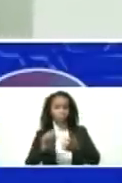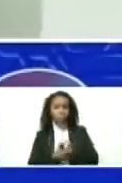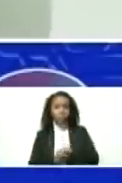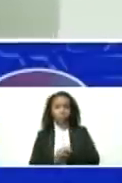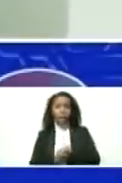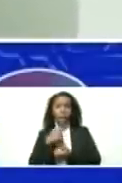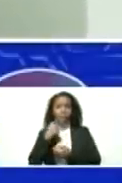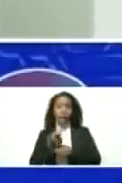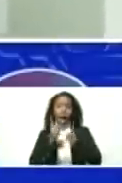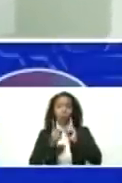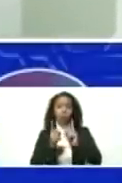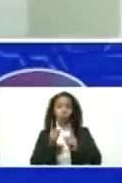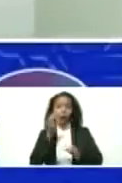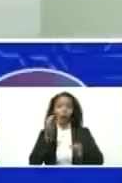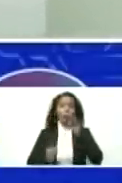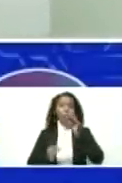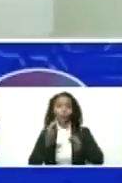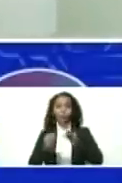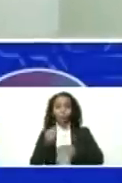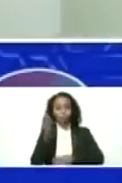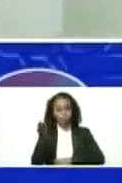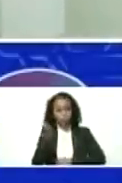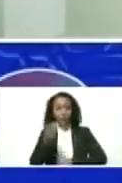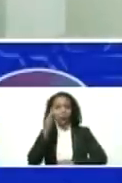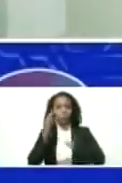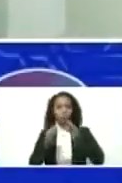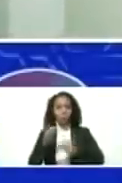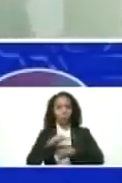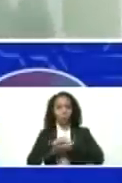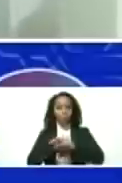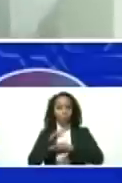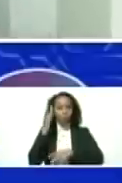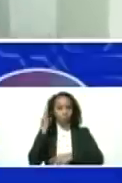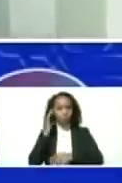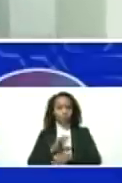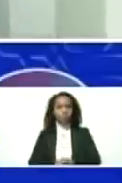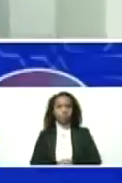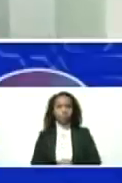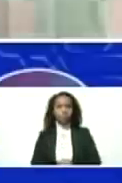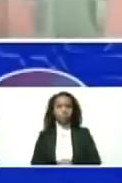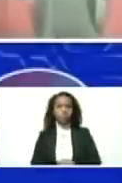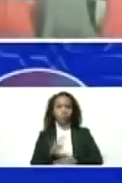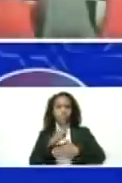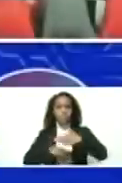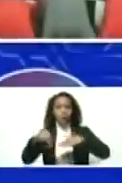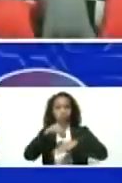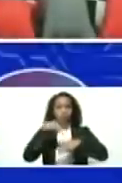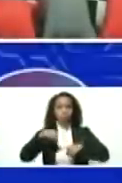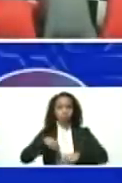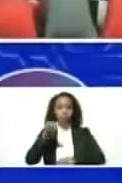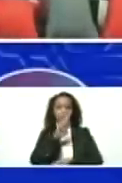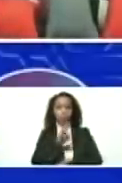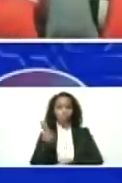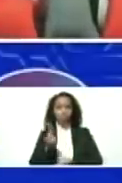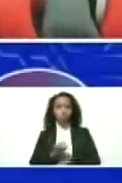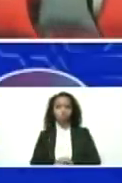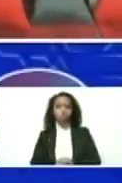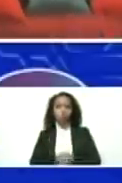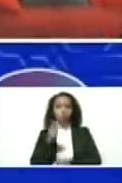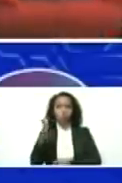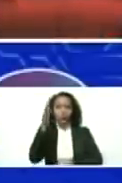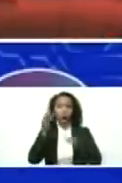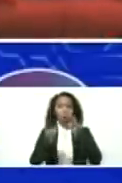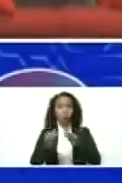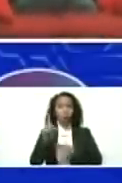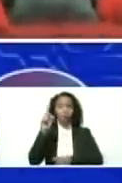Dirían los abogados, y usted es abogada, ministra Álvarez, magistrada de la República, usted es abogada